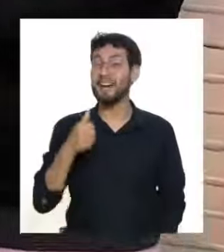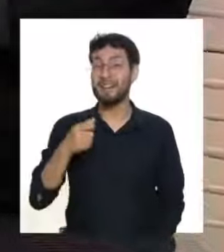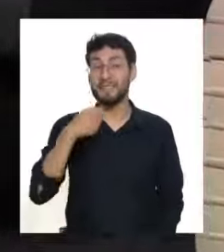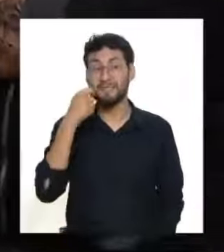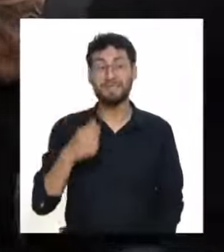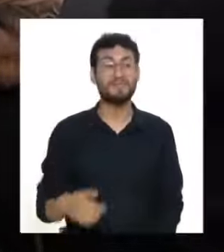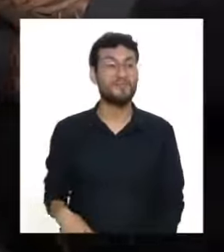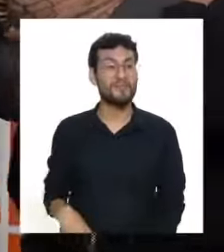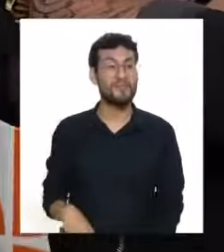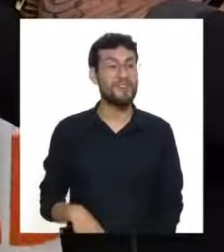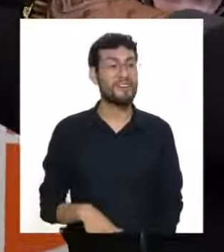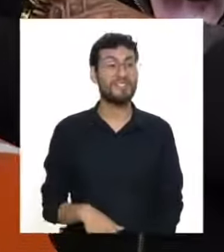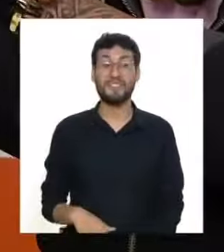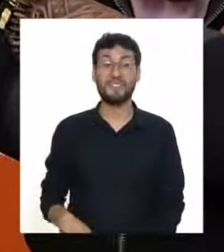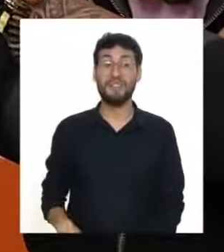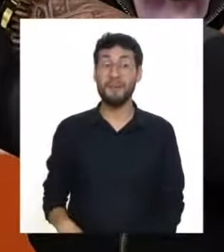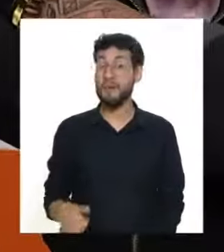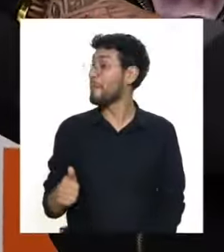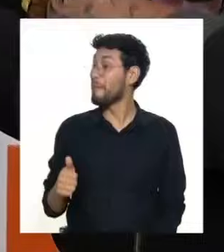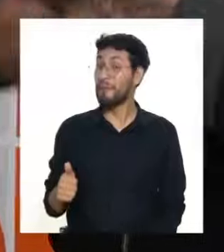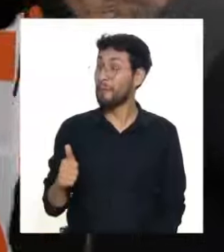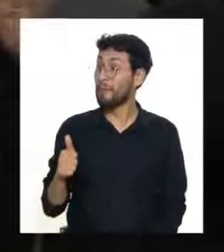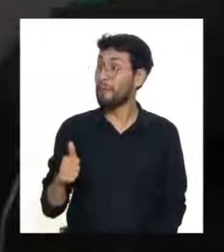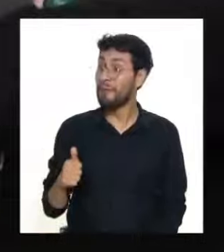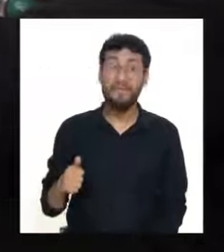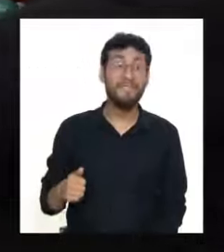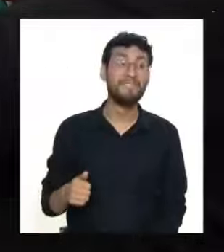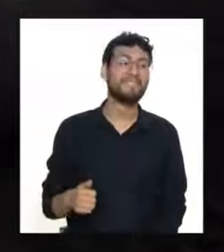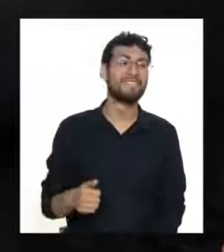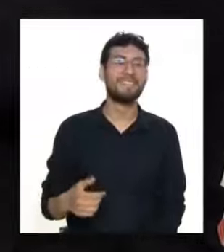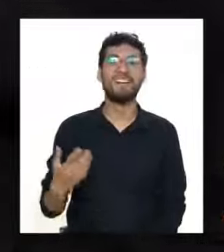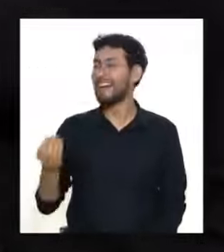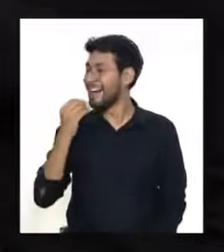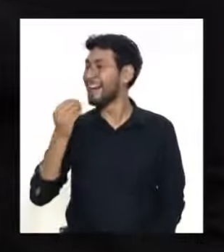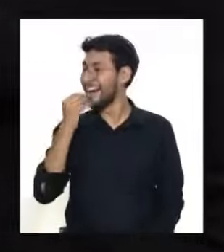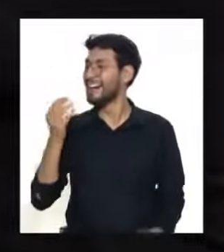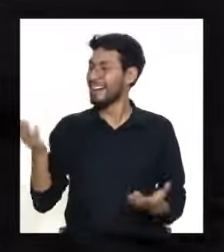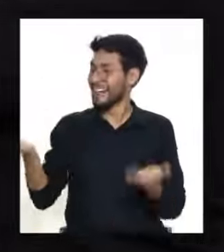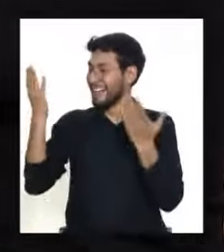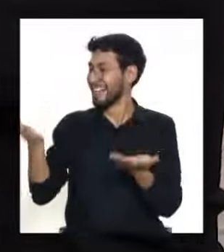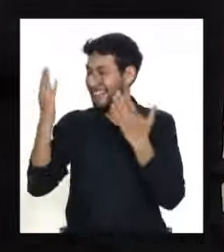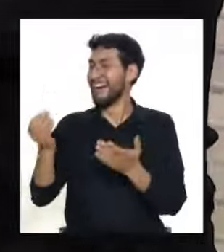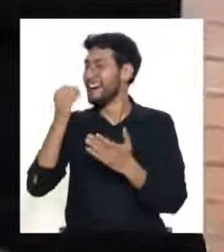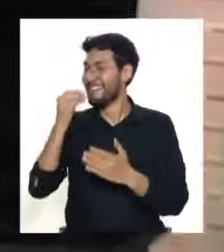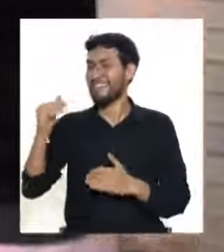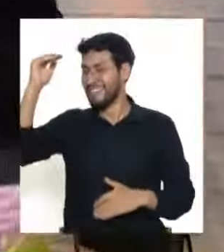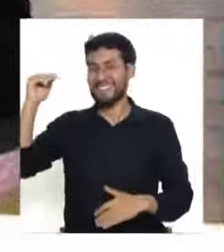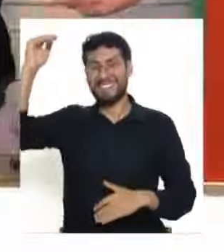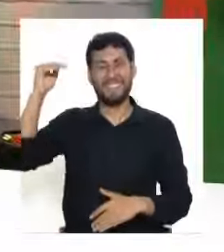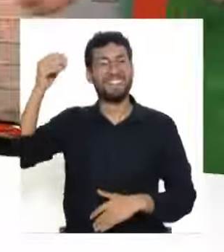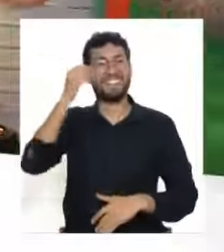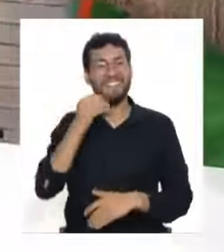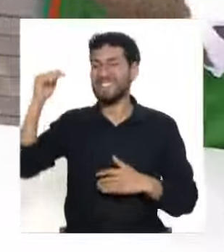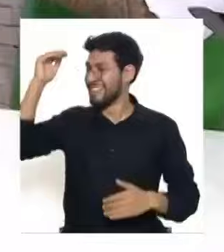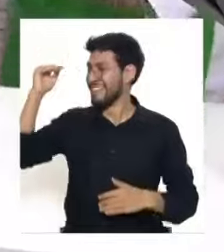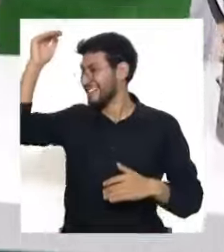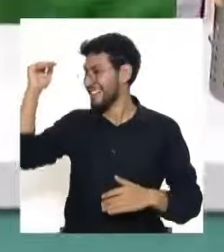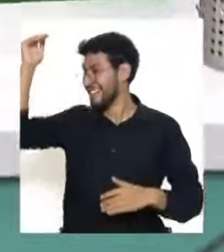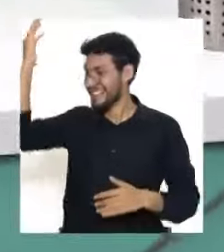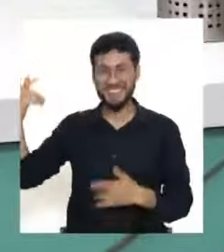su guantancito encima para que se una cuchara o comen. Qué rico. Come para que crezca. Come para que crezca. Come para que crezca.